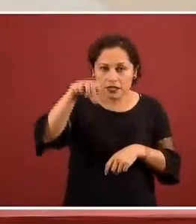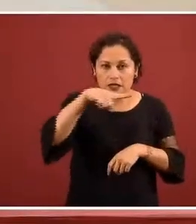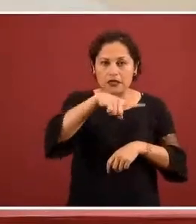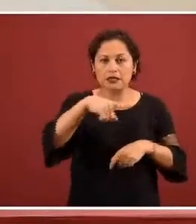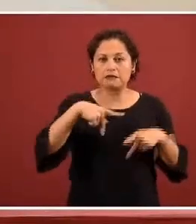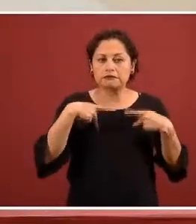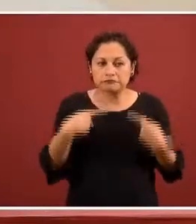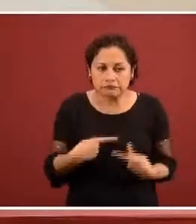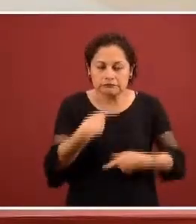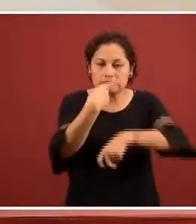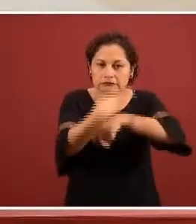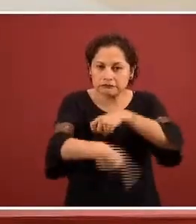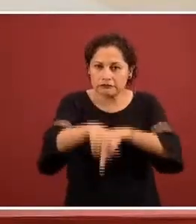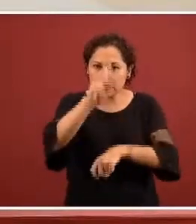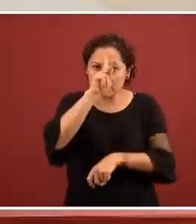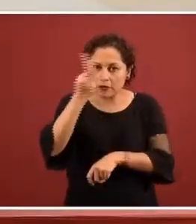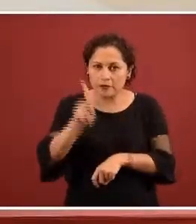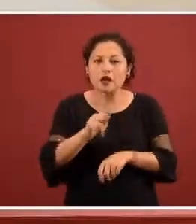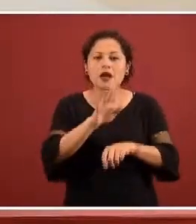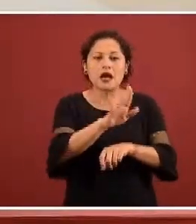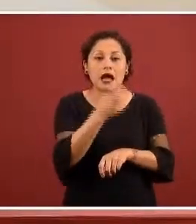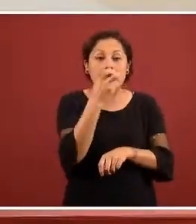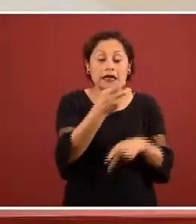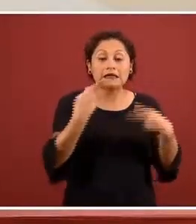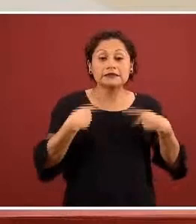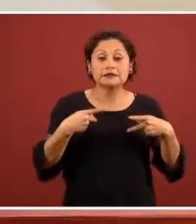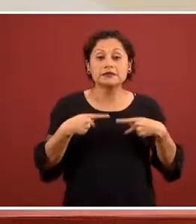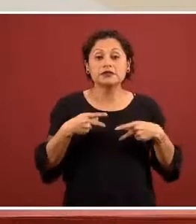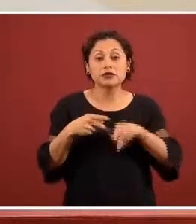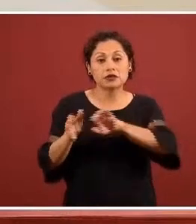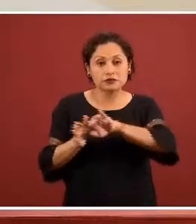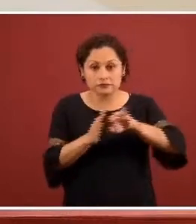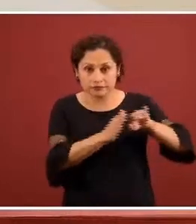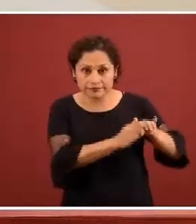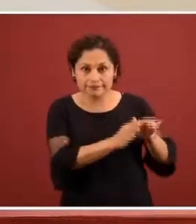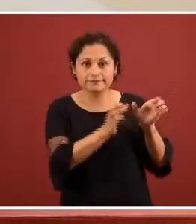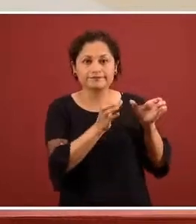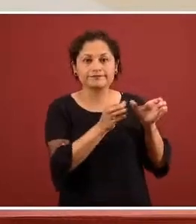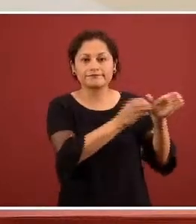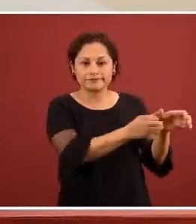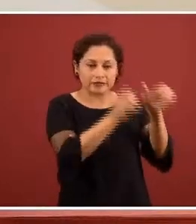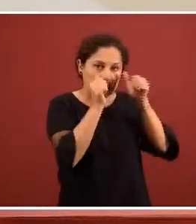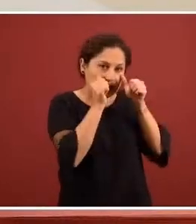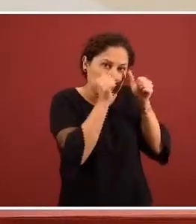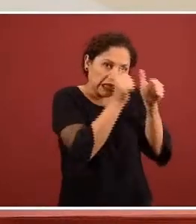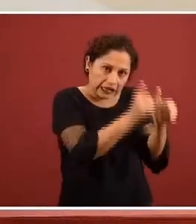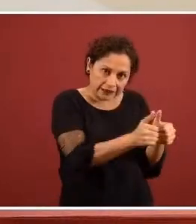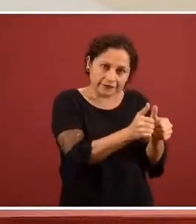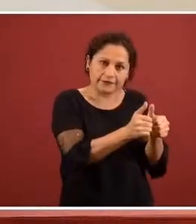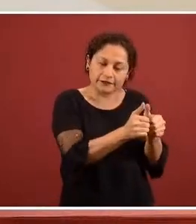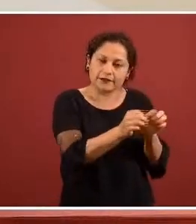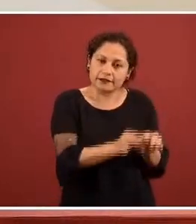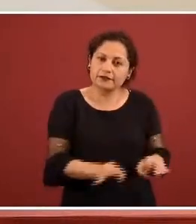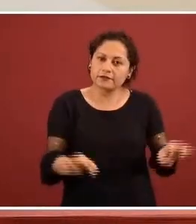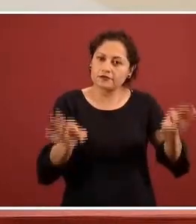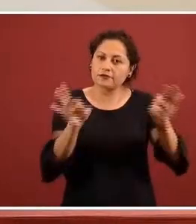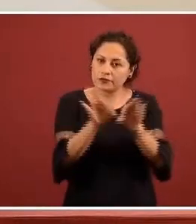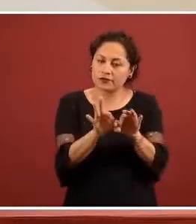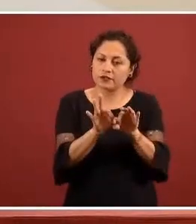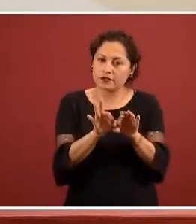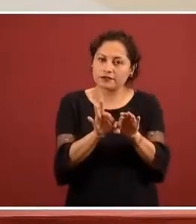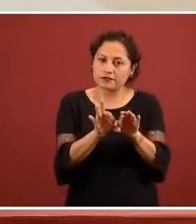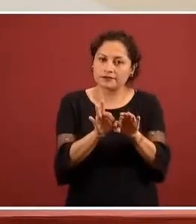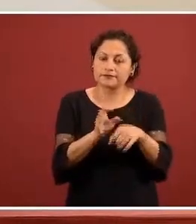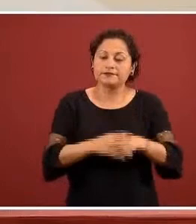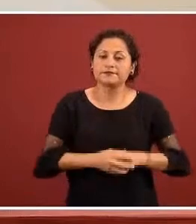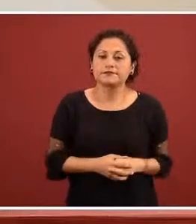vulnerabilidad a complicarse, pues requiere una atención muy temprana de cuáles son las personas que pudieran